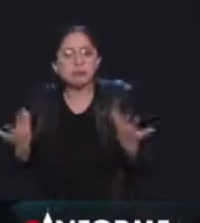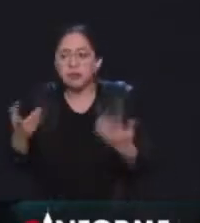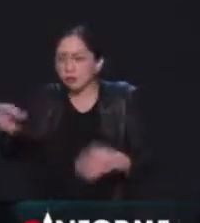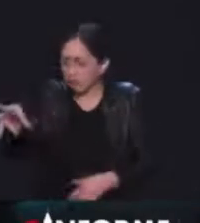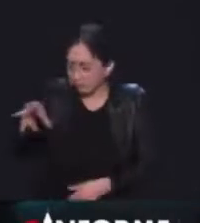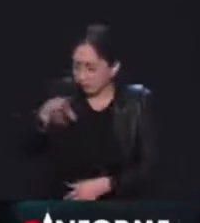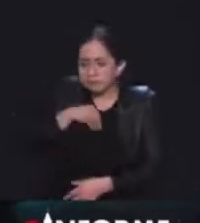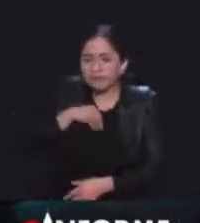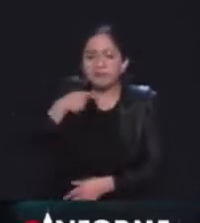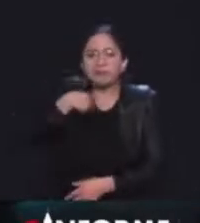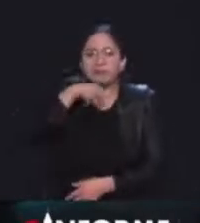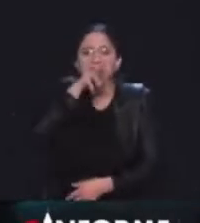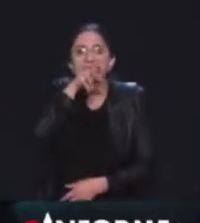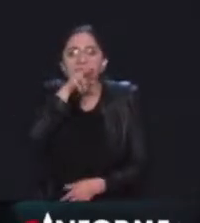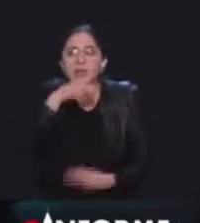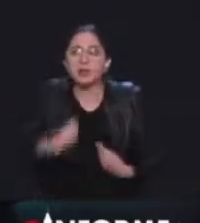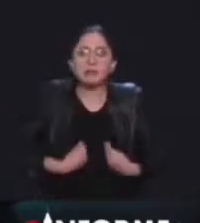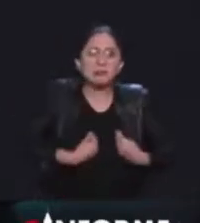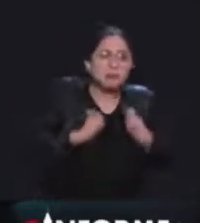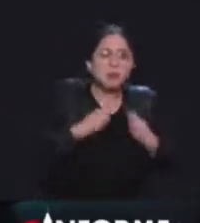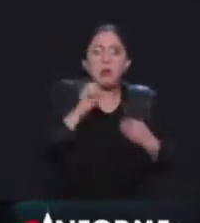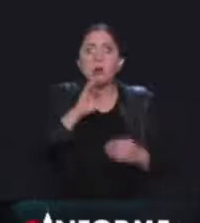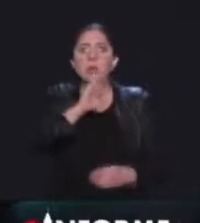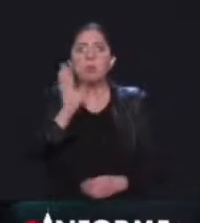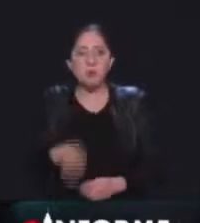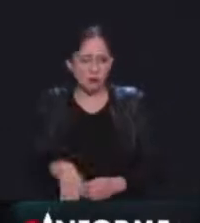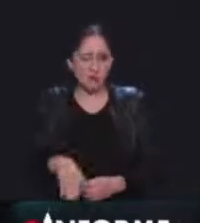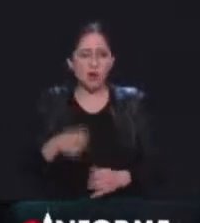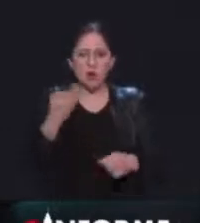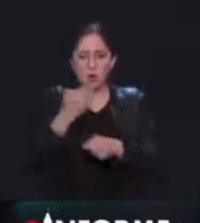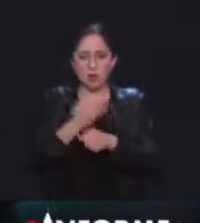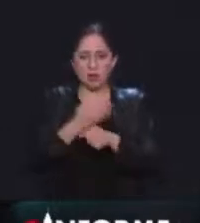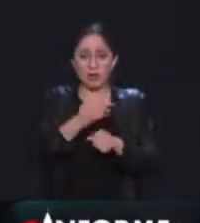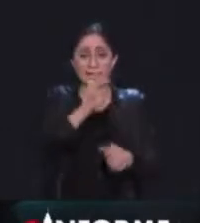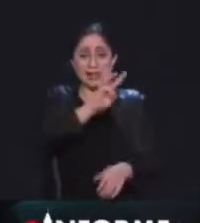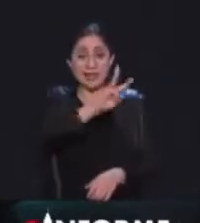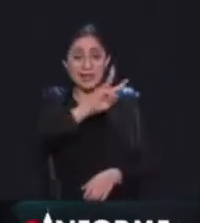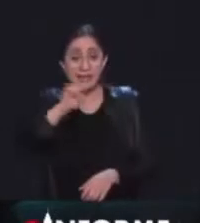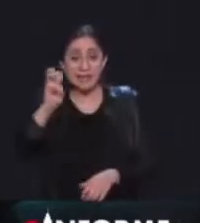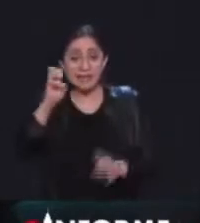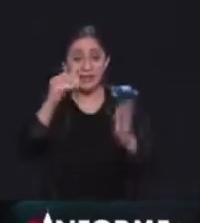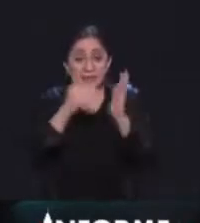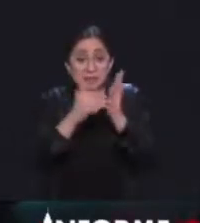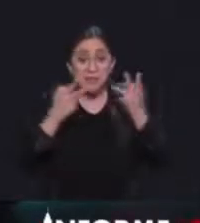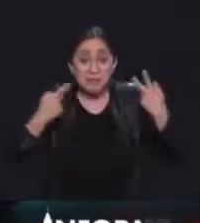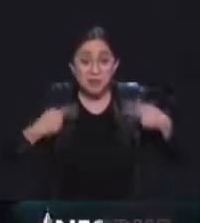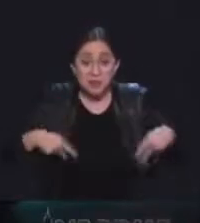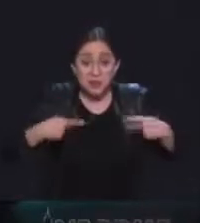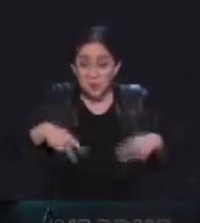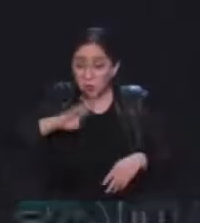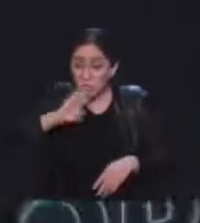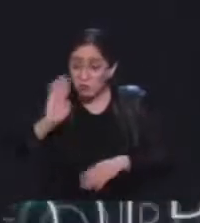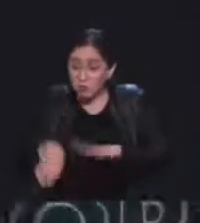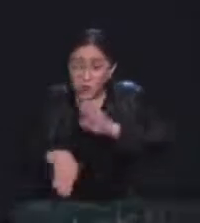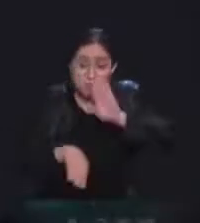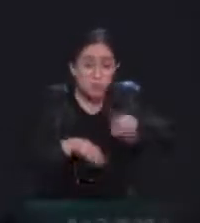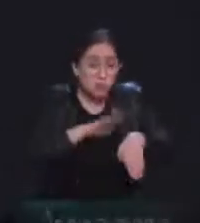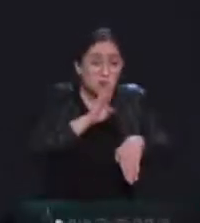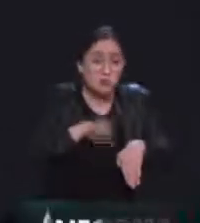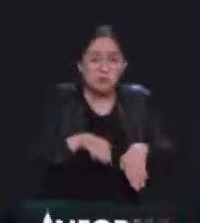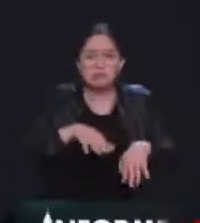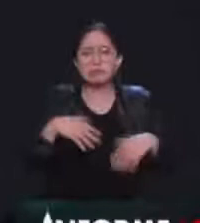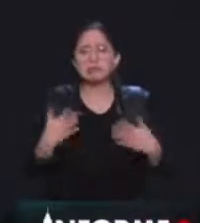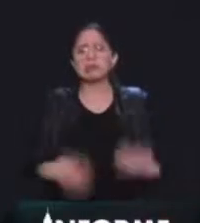desafortunadamente esta pandemia deja más de 300,000 personas fallecidas en exceso, concretamente más